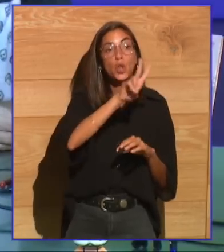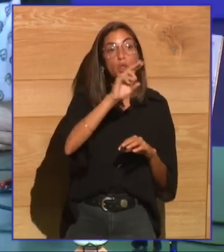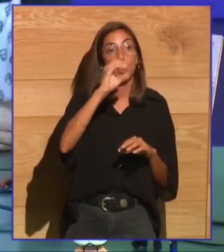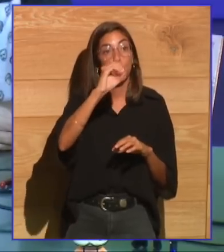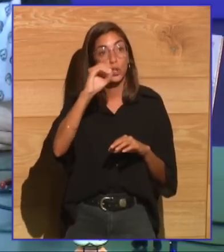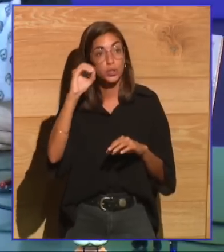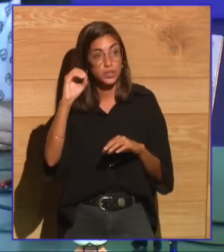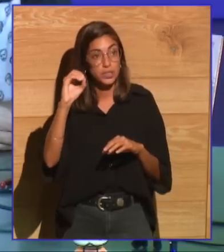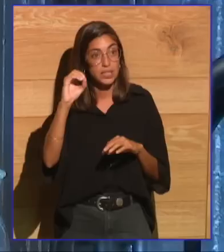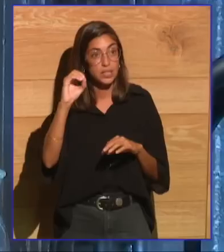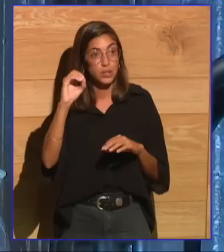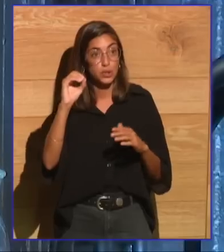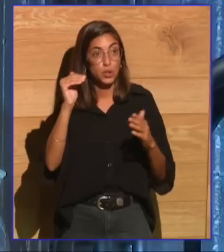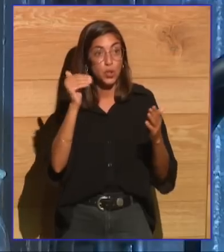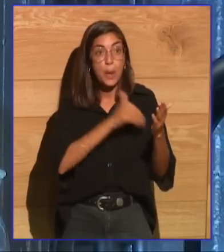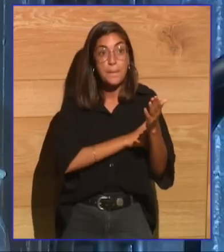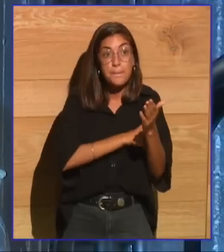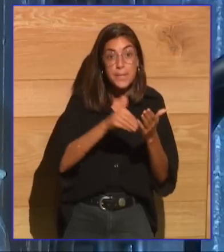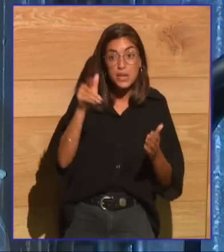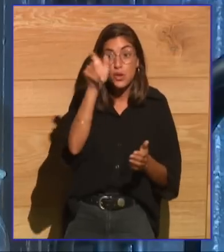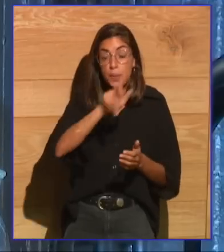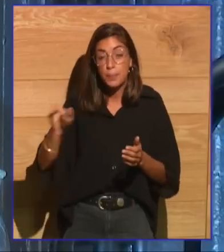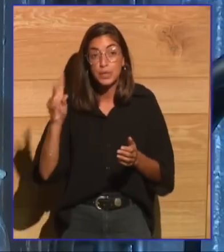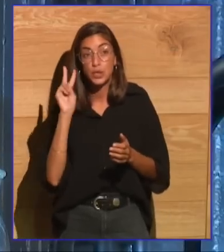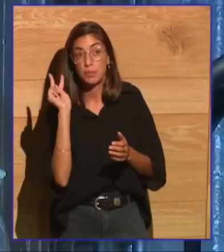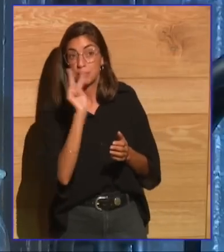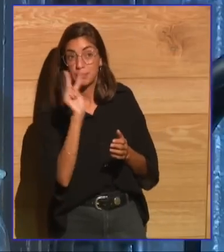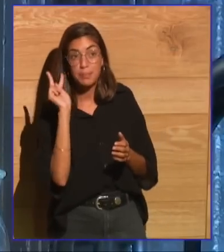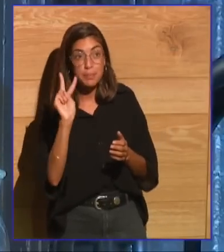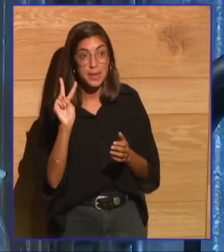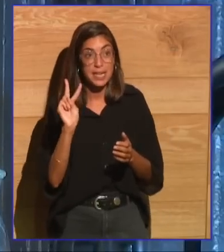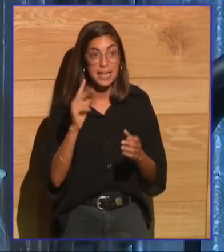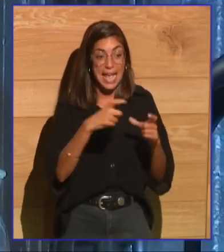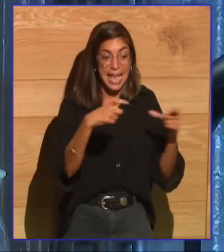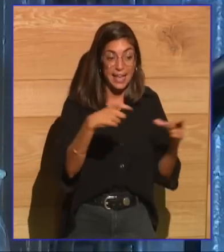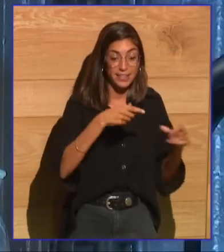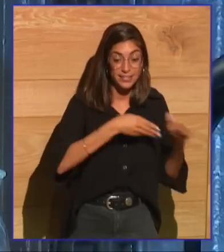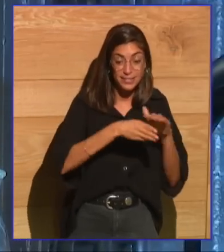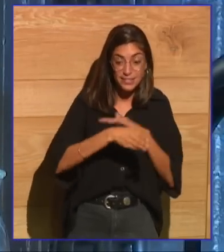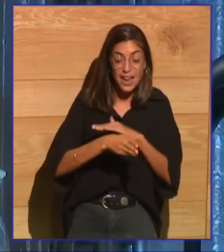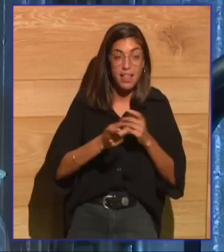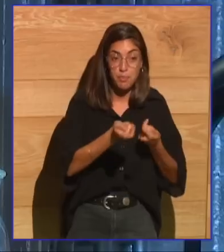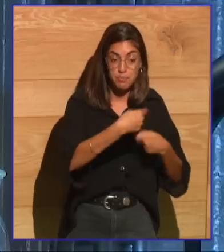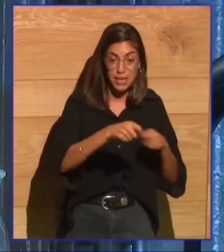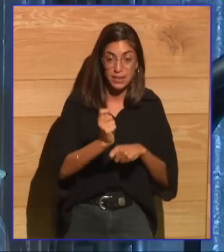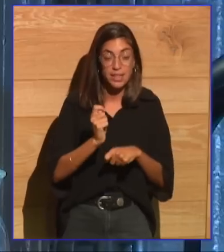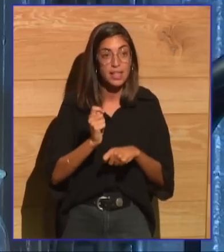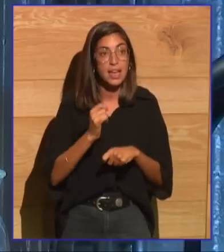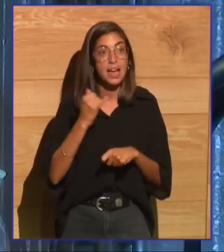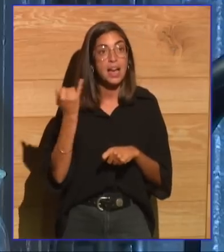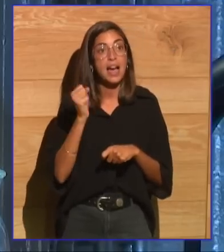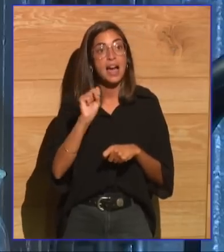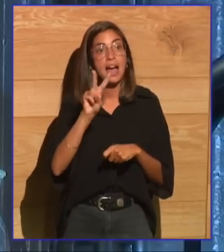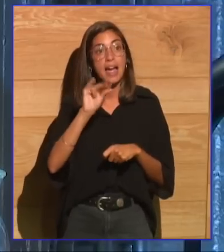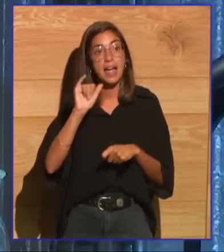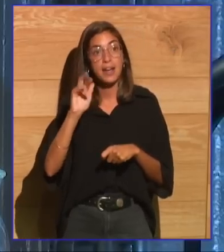200 millones de espectadores en todo el mundo 200 millones de entradas vendidas javier cansado javier coco coyote